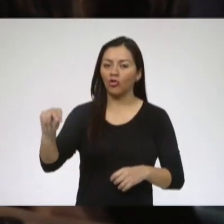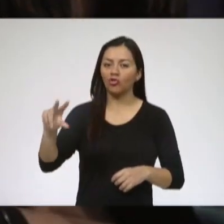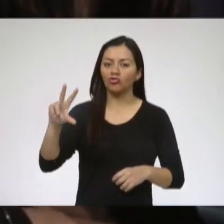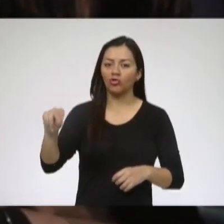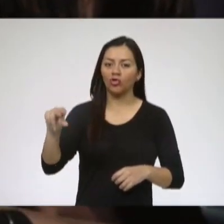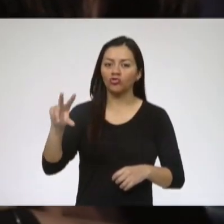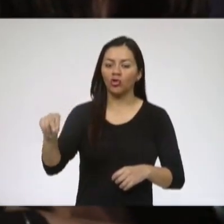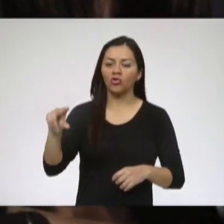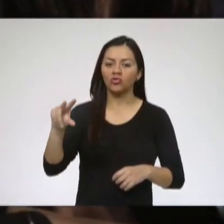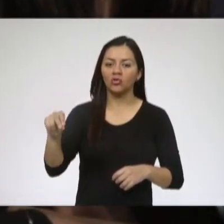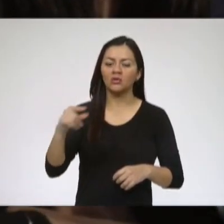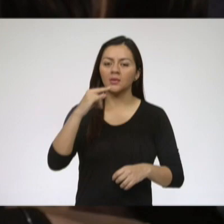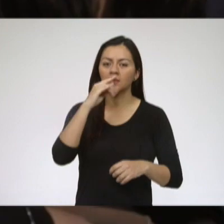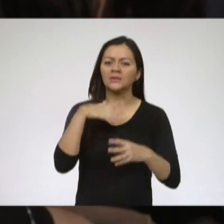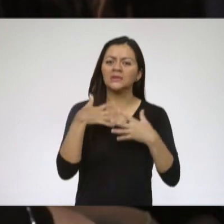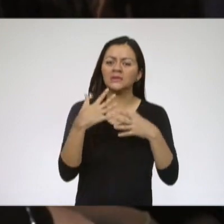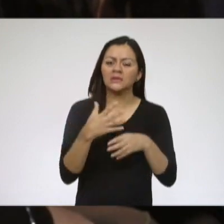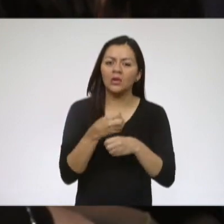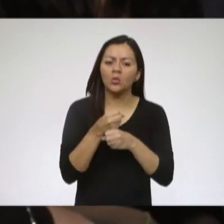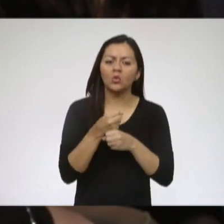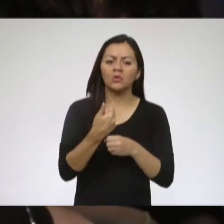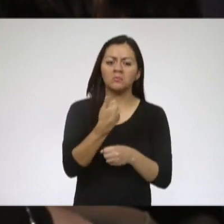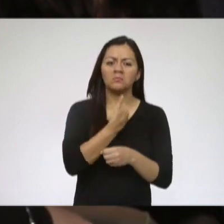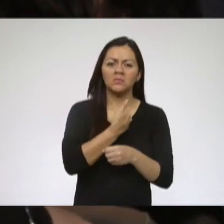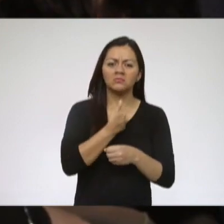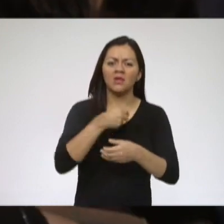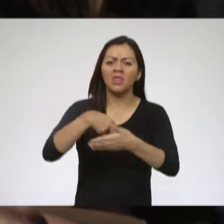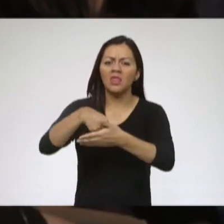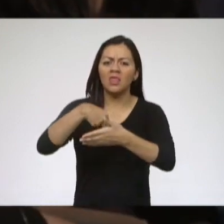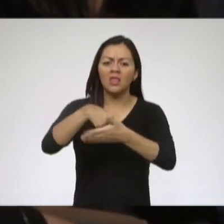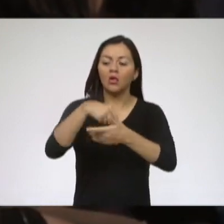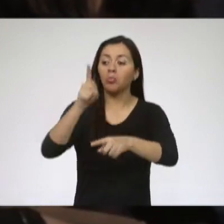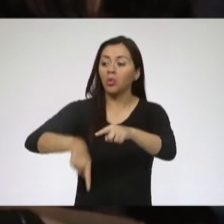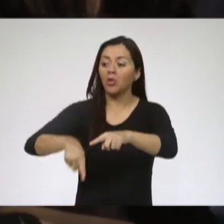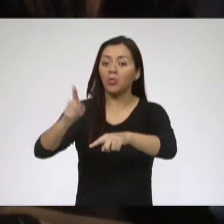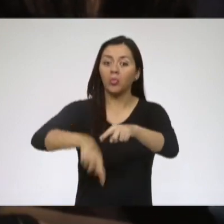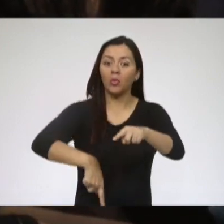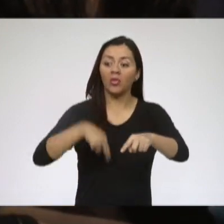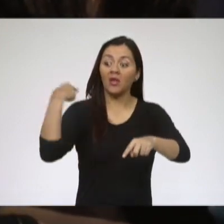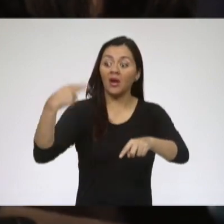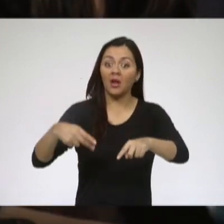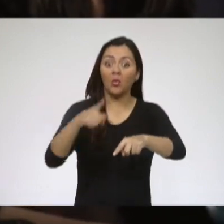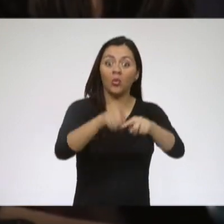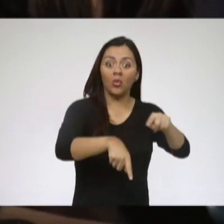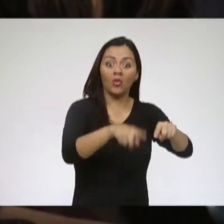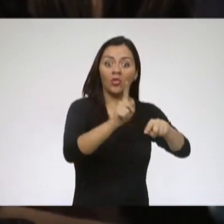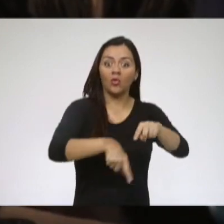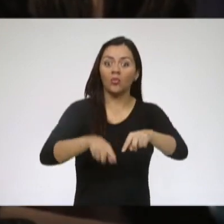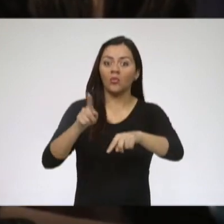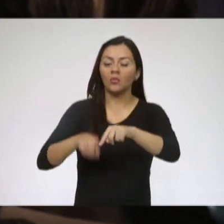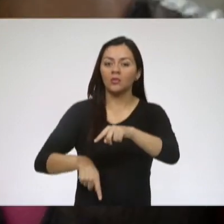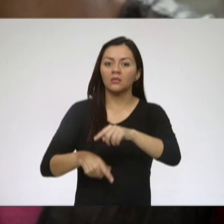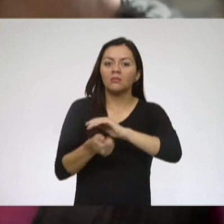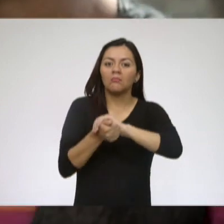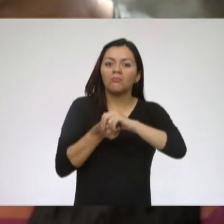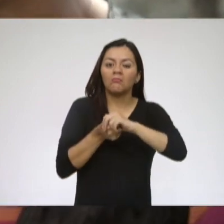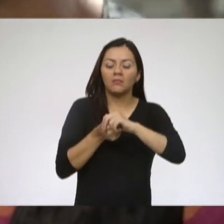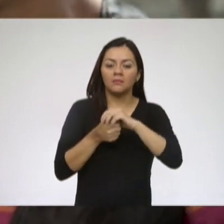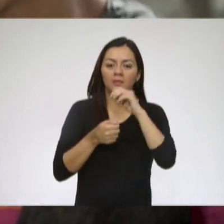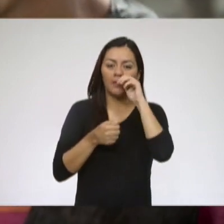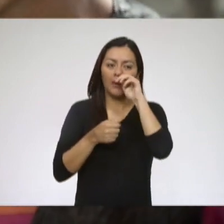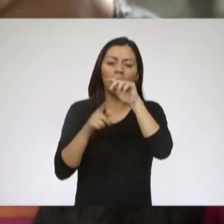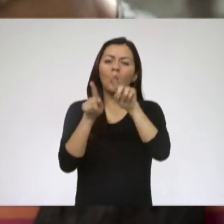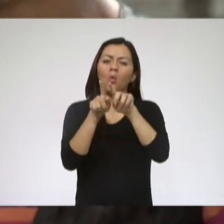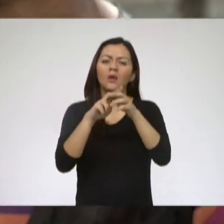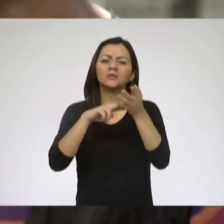persona insegura. No te dejan ser tú mismo, te ponen taras, te ponen peros, que la religión, que esto, que el otro, el tabú, exacto. No te dan una